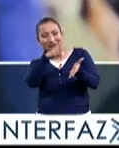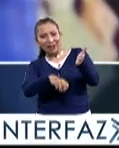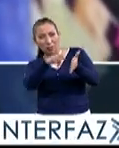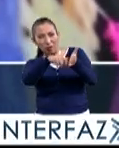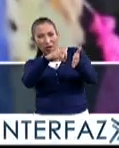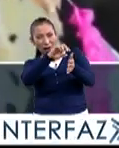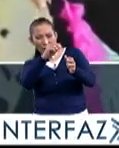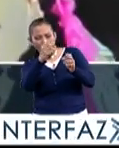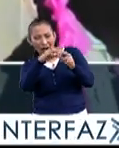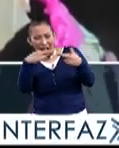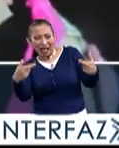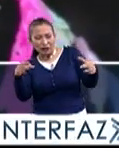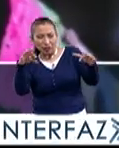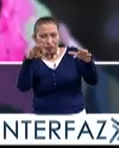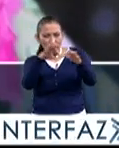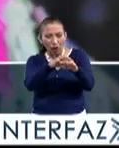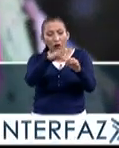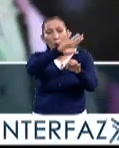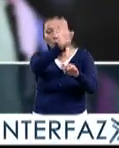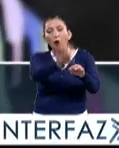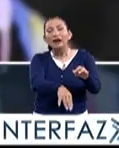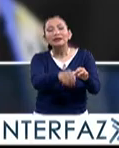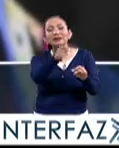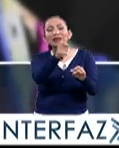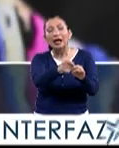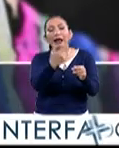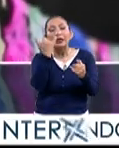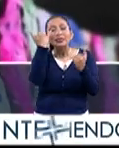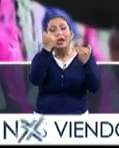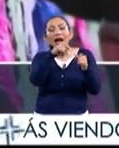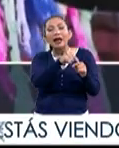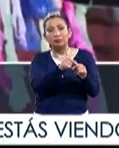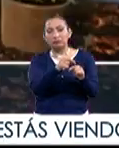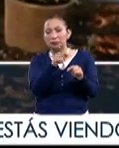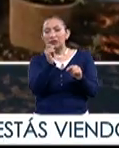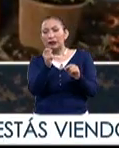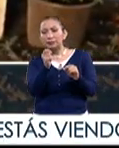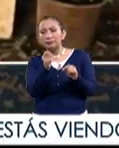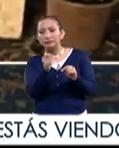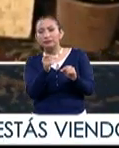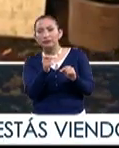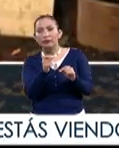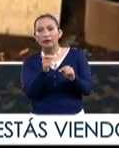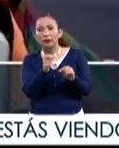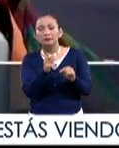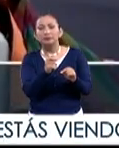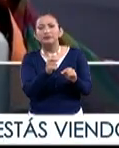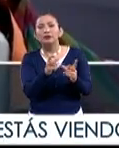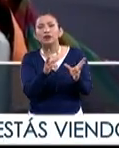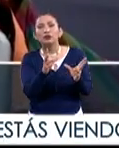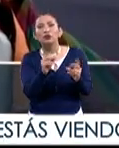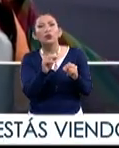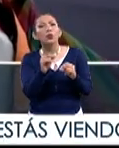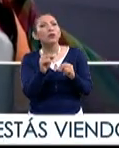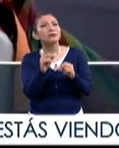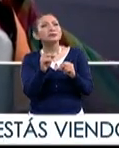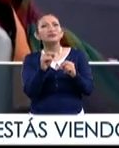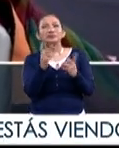nueva forma de relación con la muerte, que hay que tener claro que no